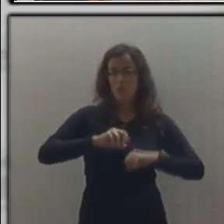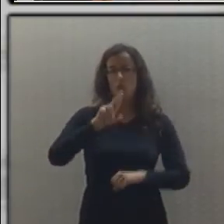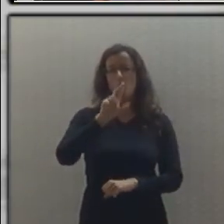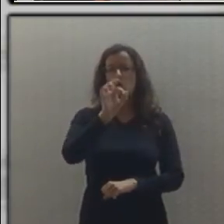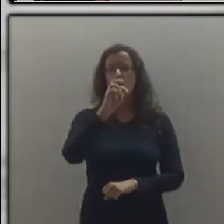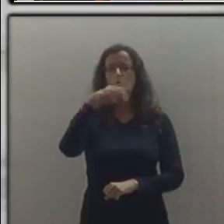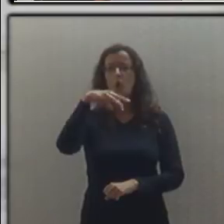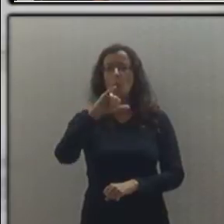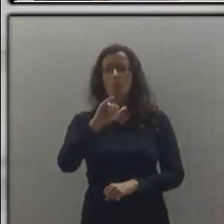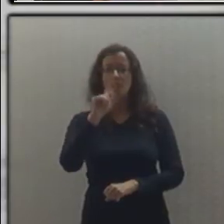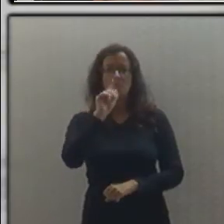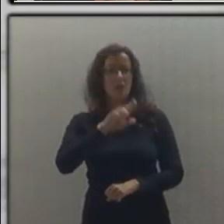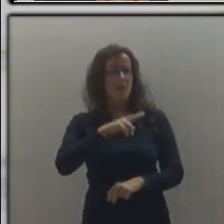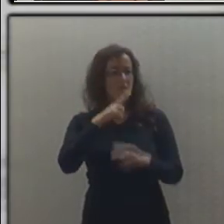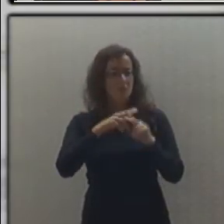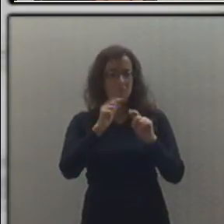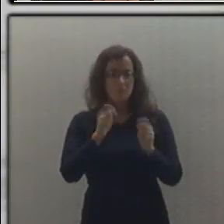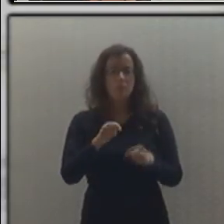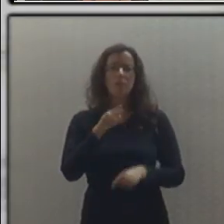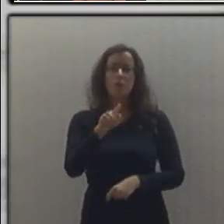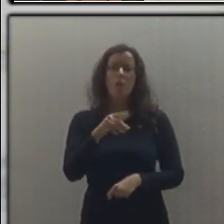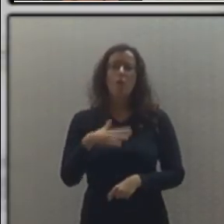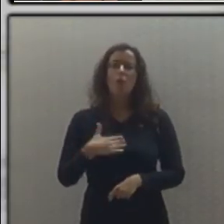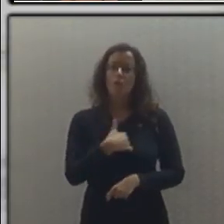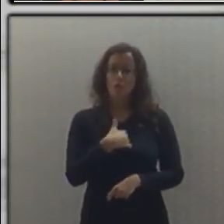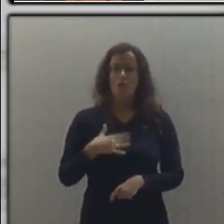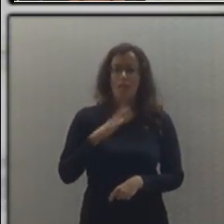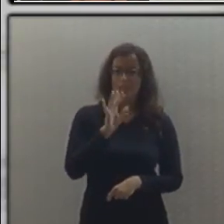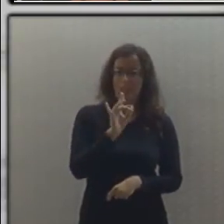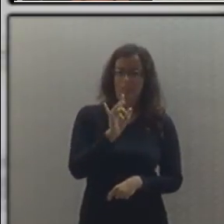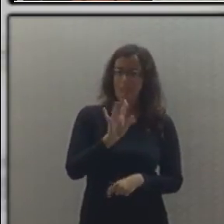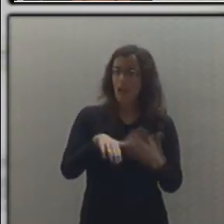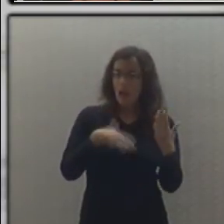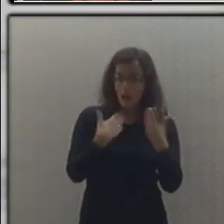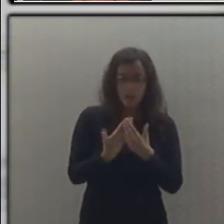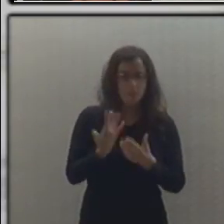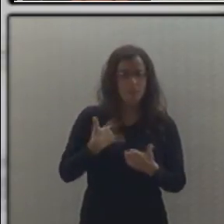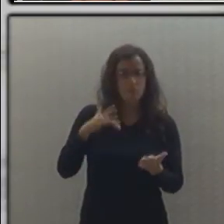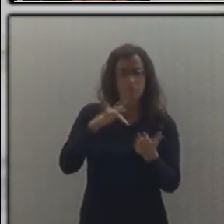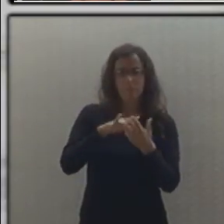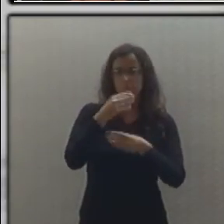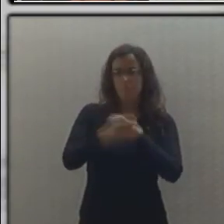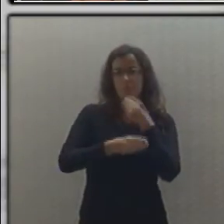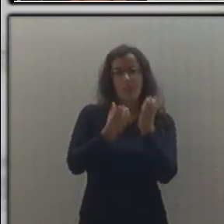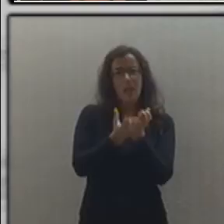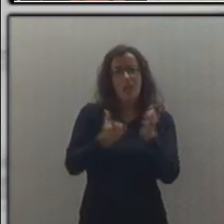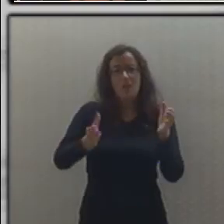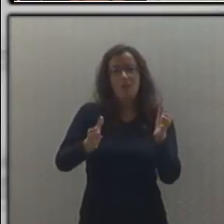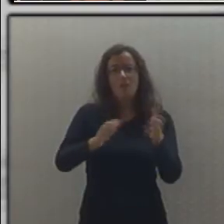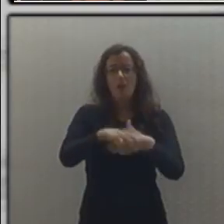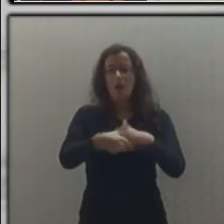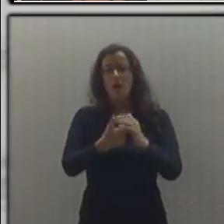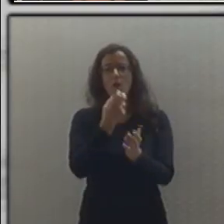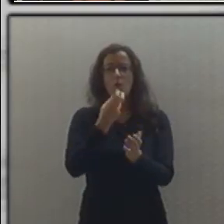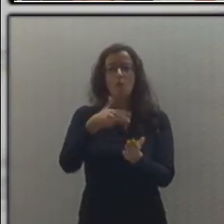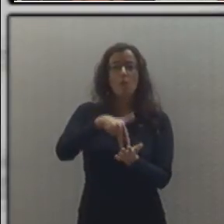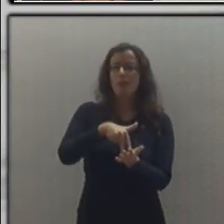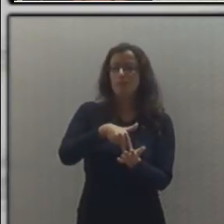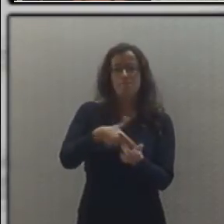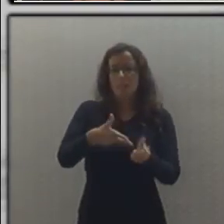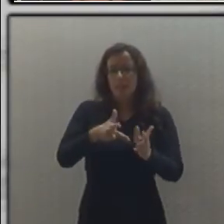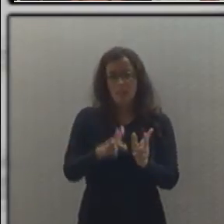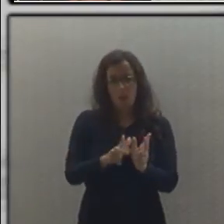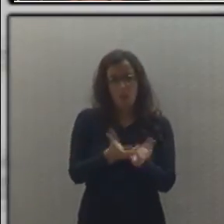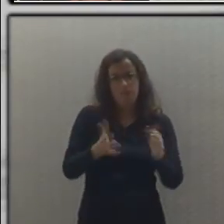creo que se llaman, son funcionales hasta el día que la persona tiene que utilizar el lavabo sentado, porque es importante verse